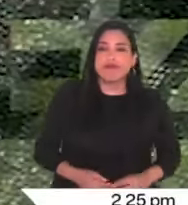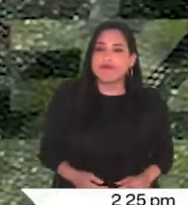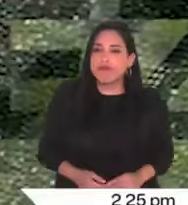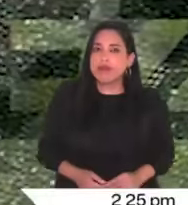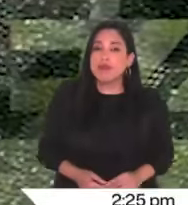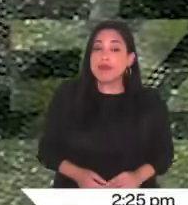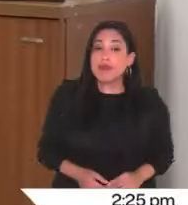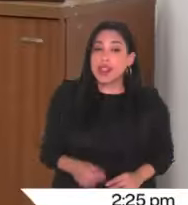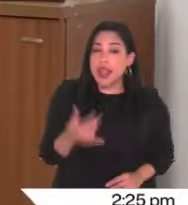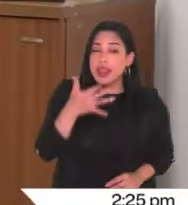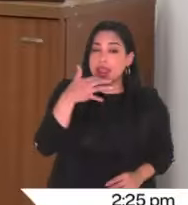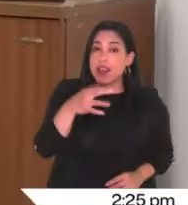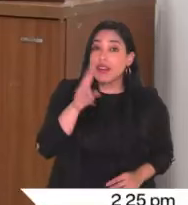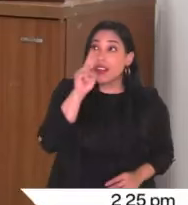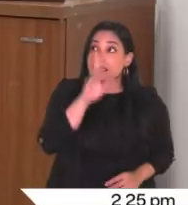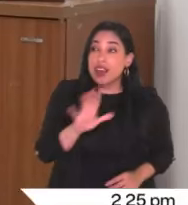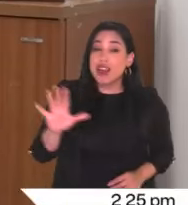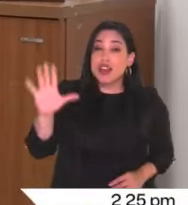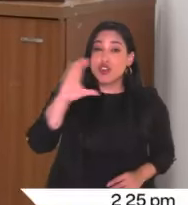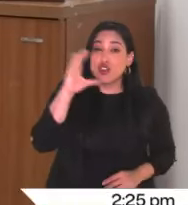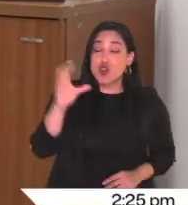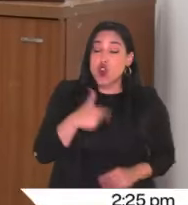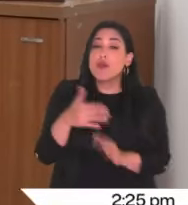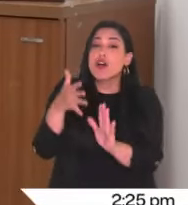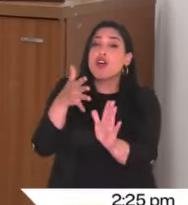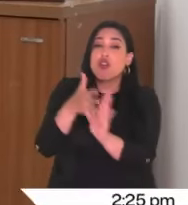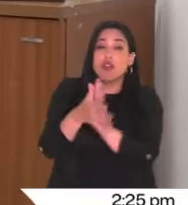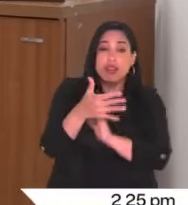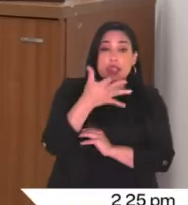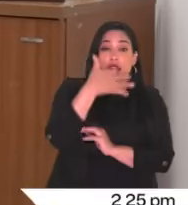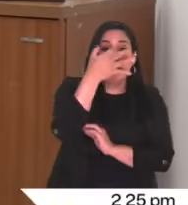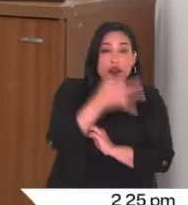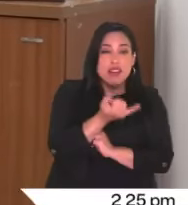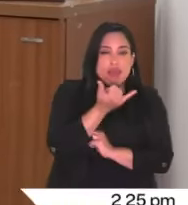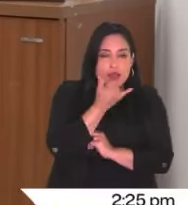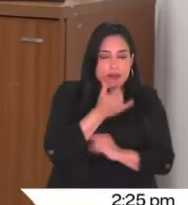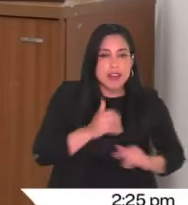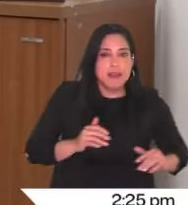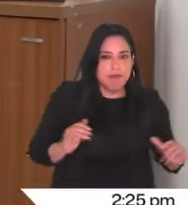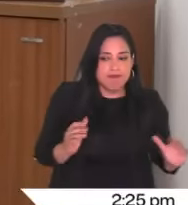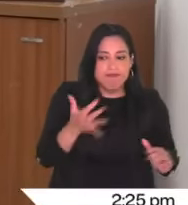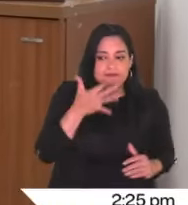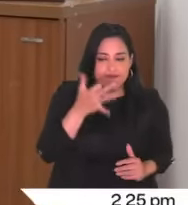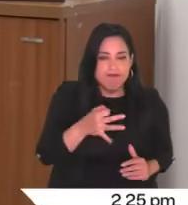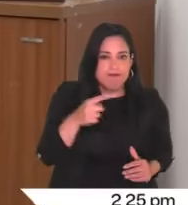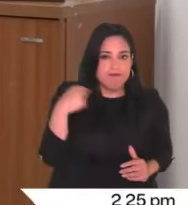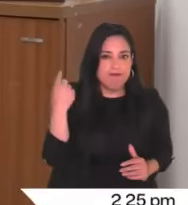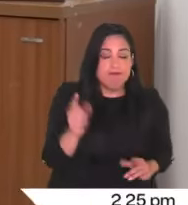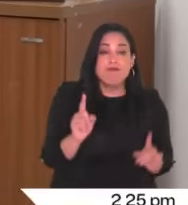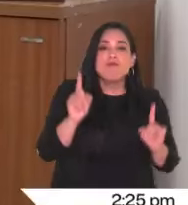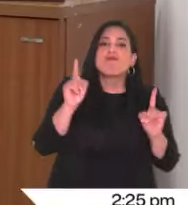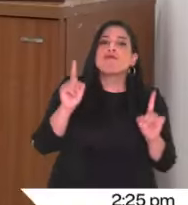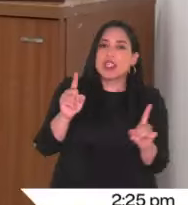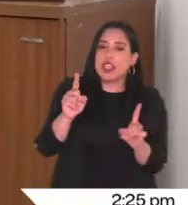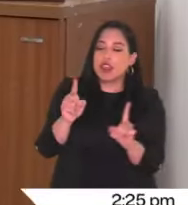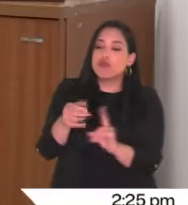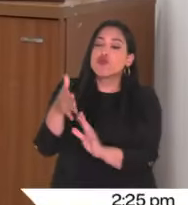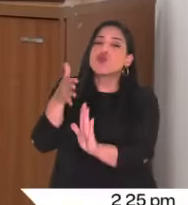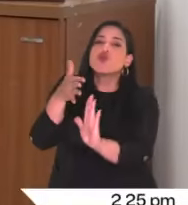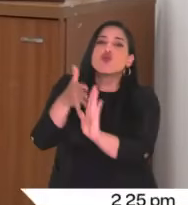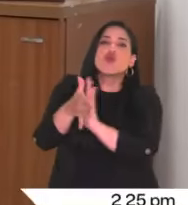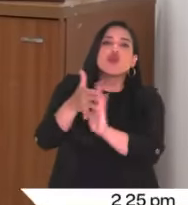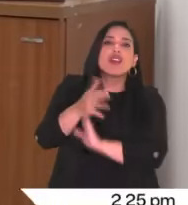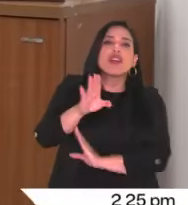Contarle al país lo que sucedió aquella noche, pero también, por supuesto, contarle al país ¿qué